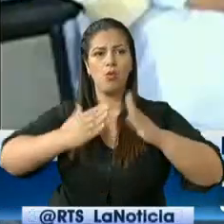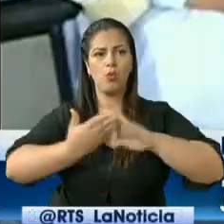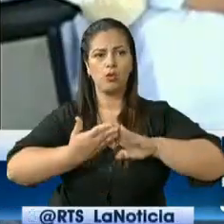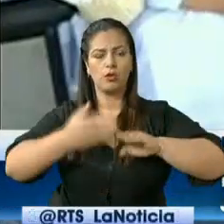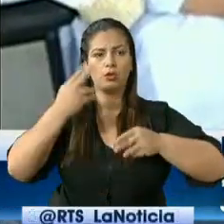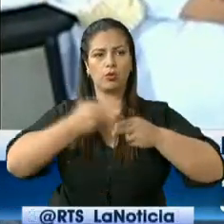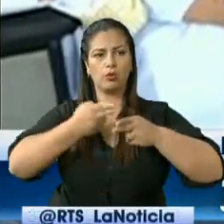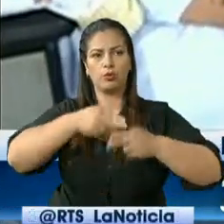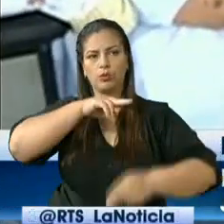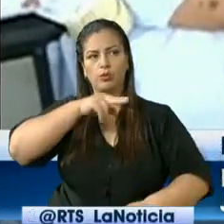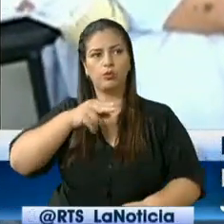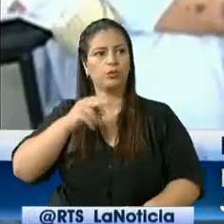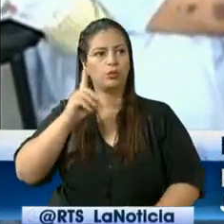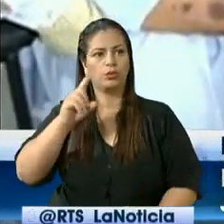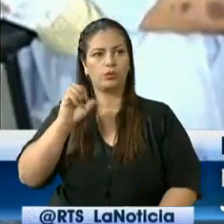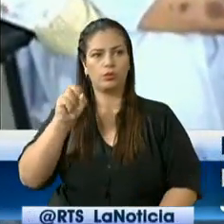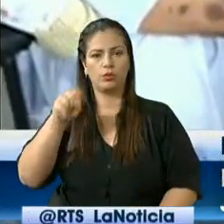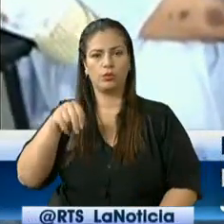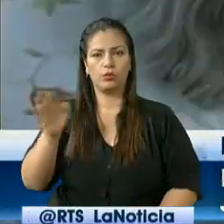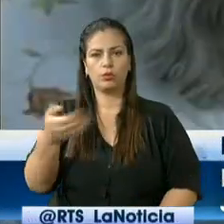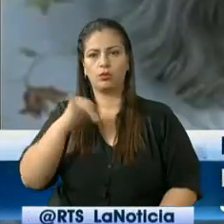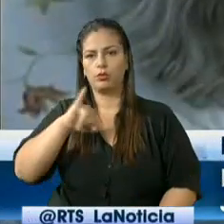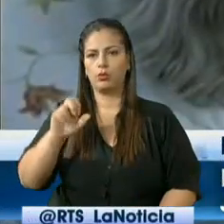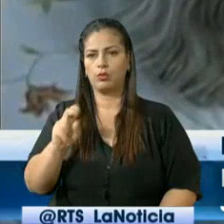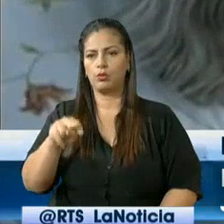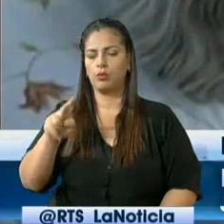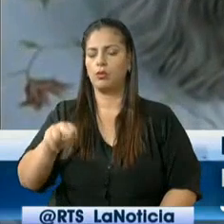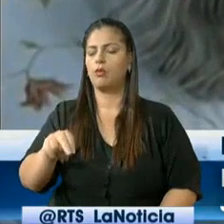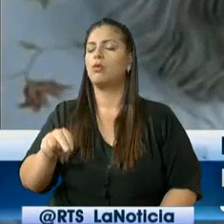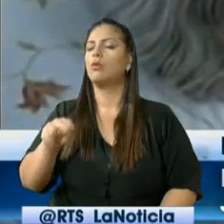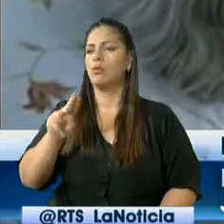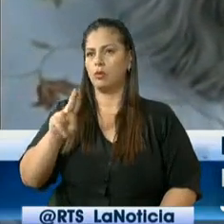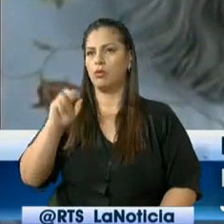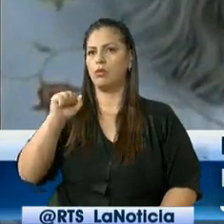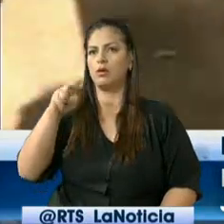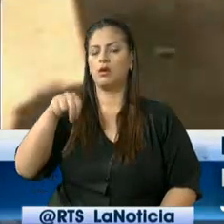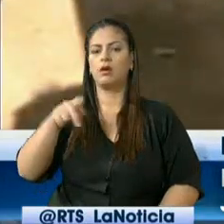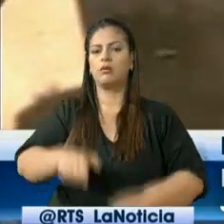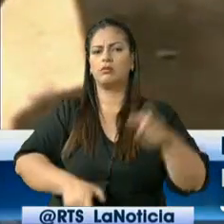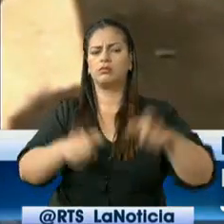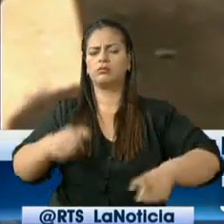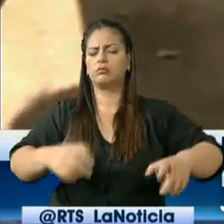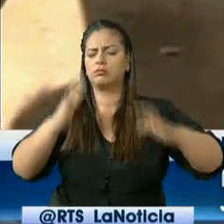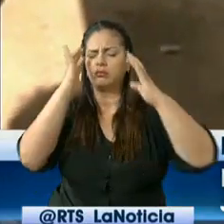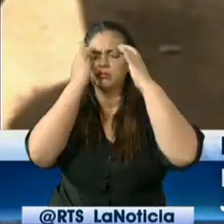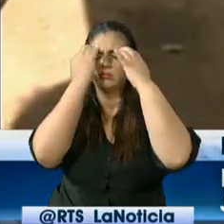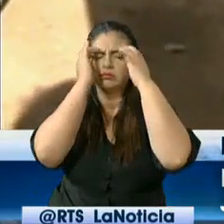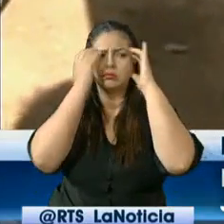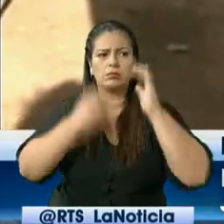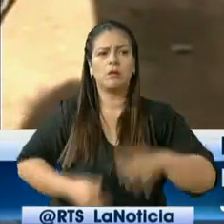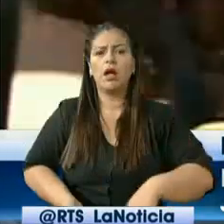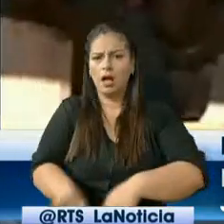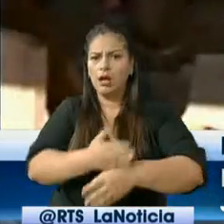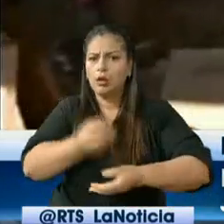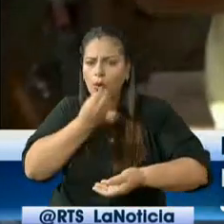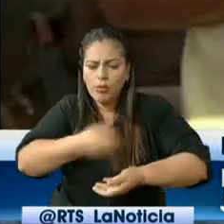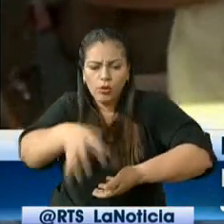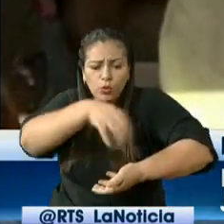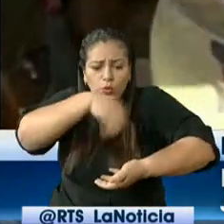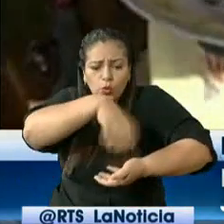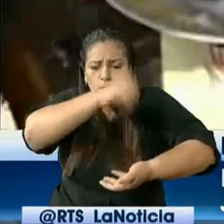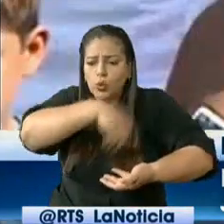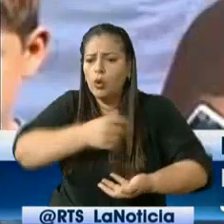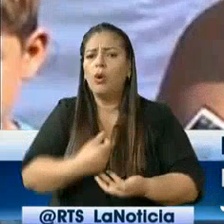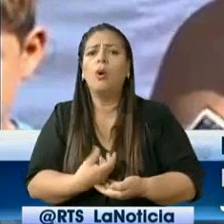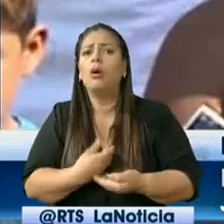están desesperados, los pocos alimentos que lograron sacar están por terminar y hasta ahora ninguna de las autoridades les ha